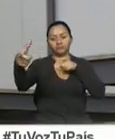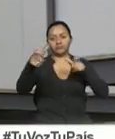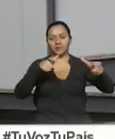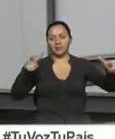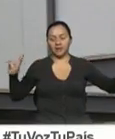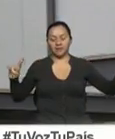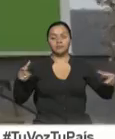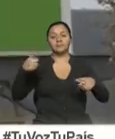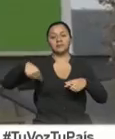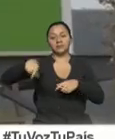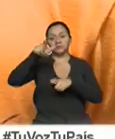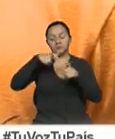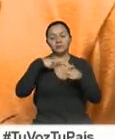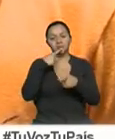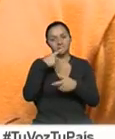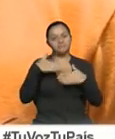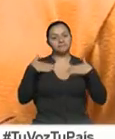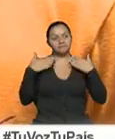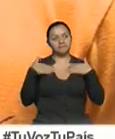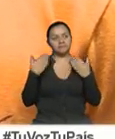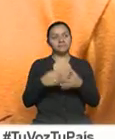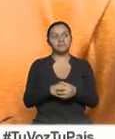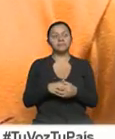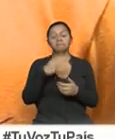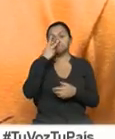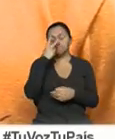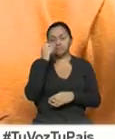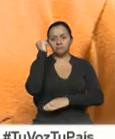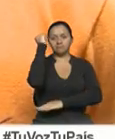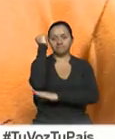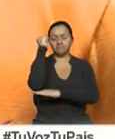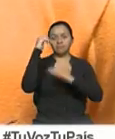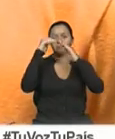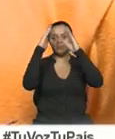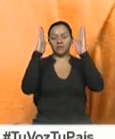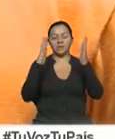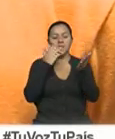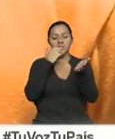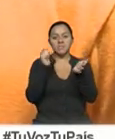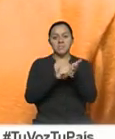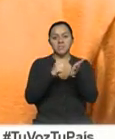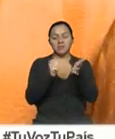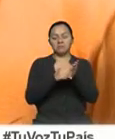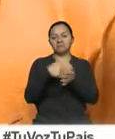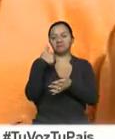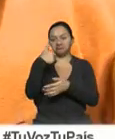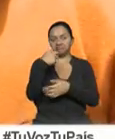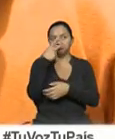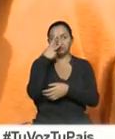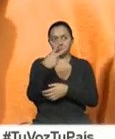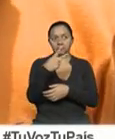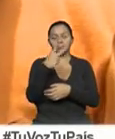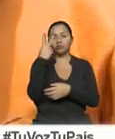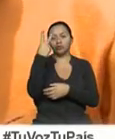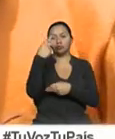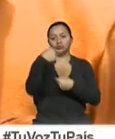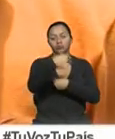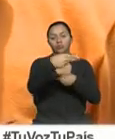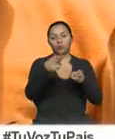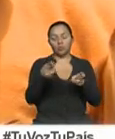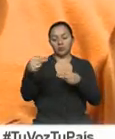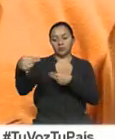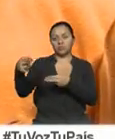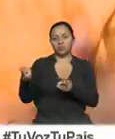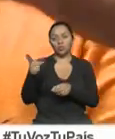corroboran los beneficiarios. Sí, la estructura en sí, la metálica, se ve que es bastante resistente. Sí, dos cuartos, un